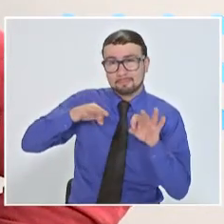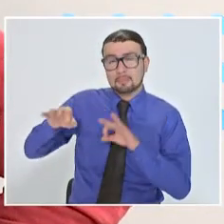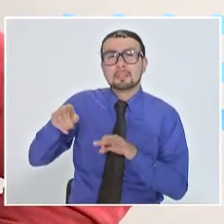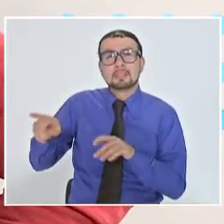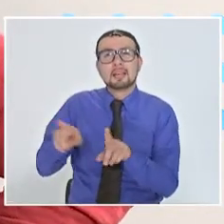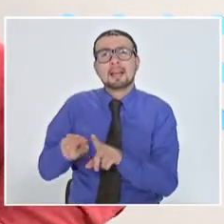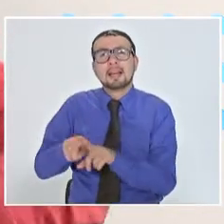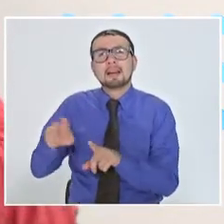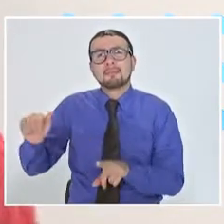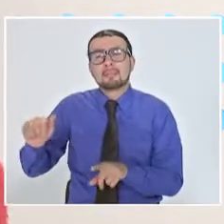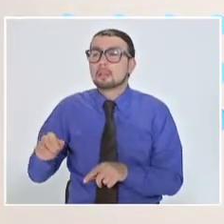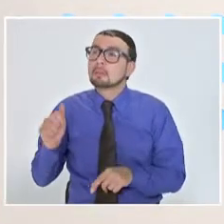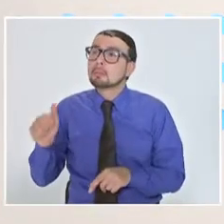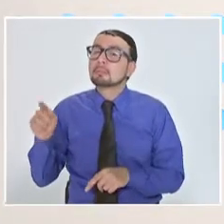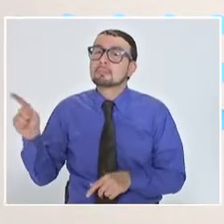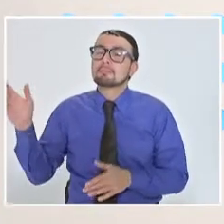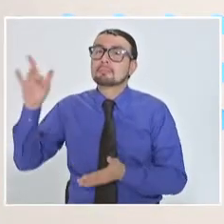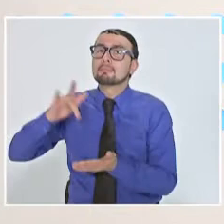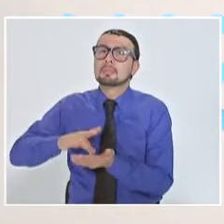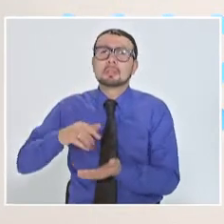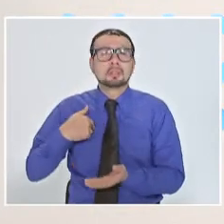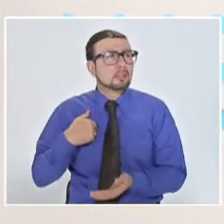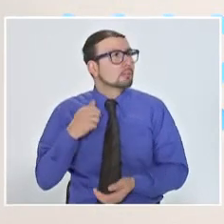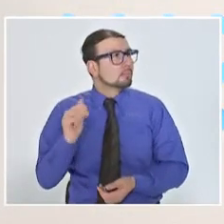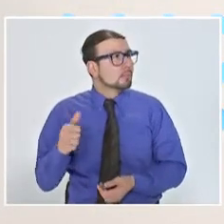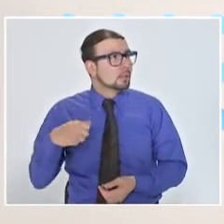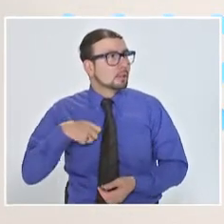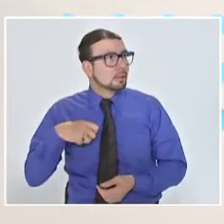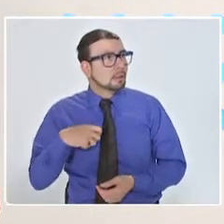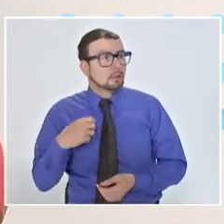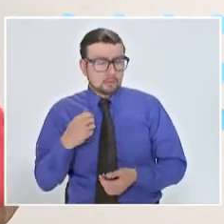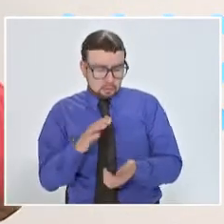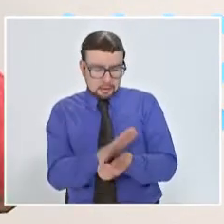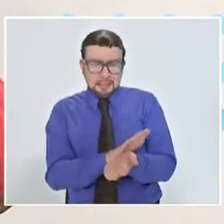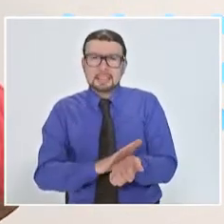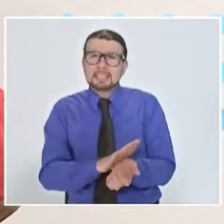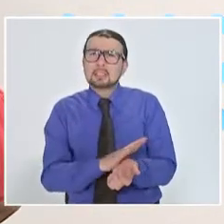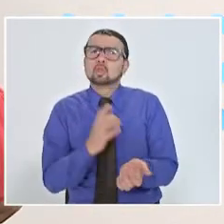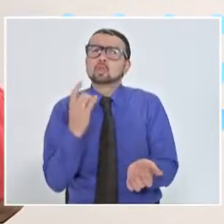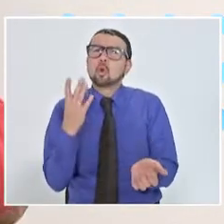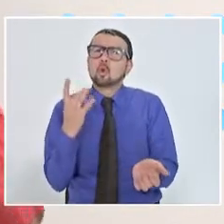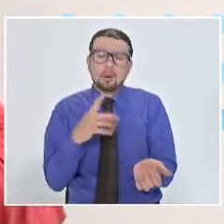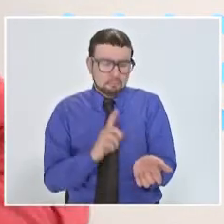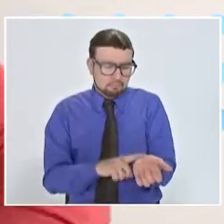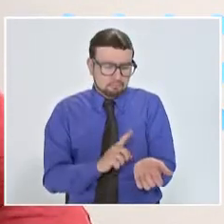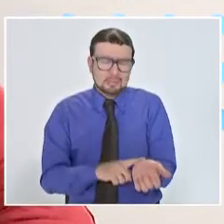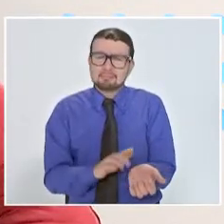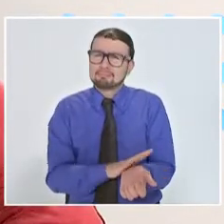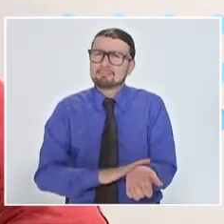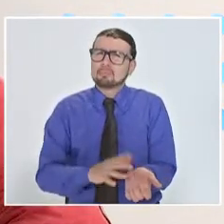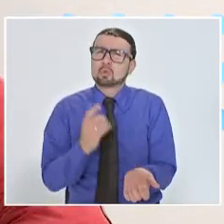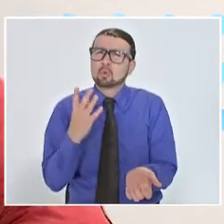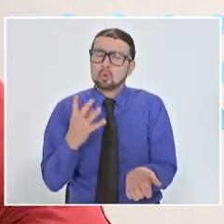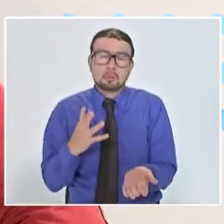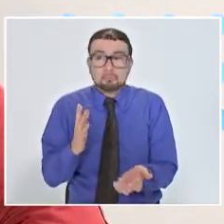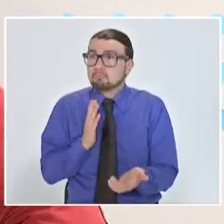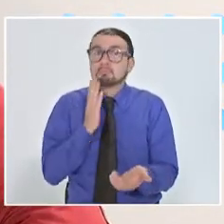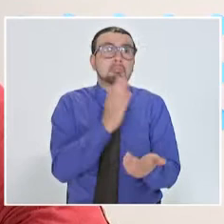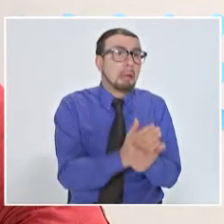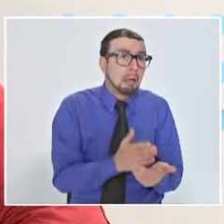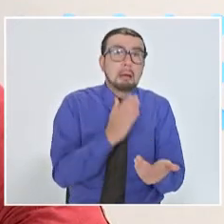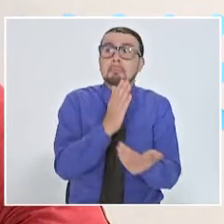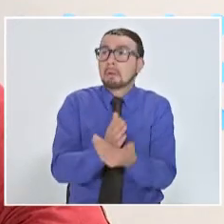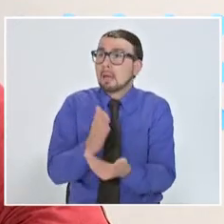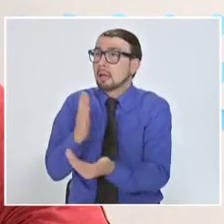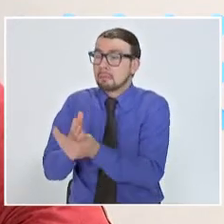ella consultó por un dolor en esta parte. Le dolía acá, en este huesito. Y eso le buscamos por todas